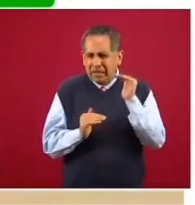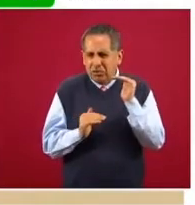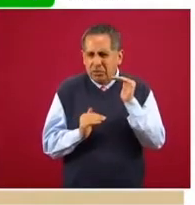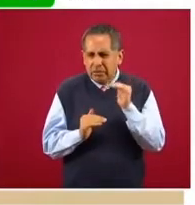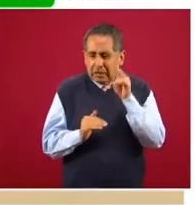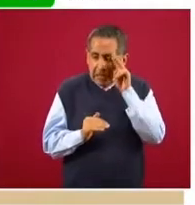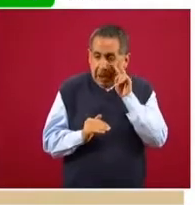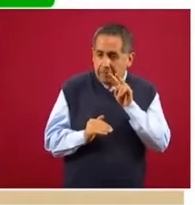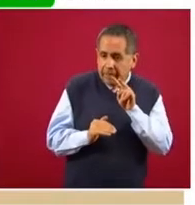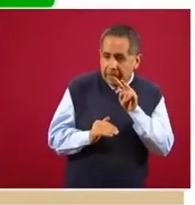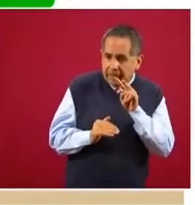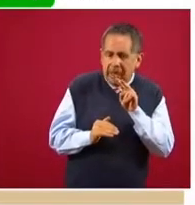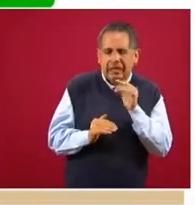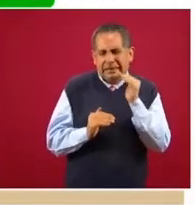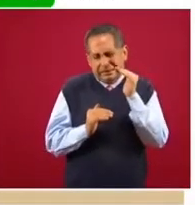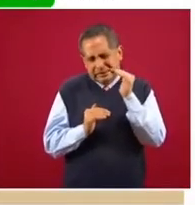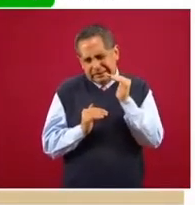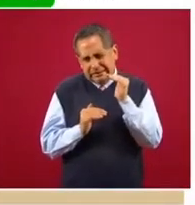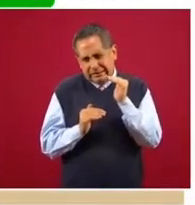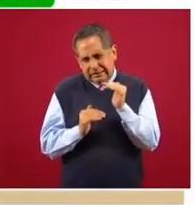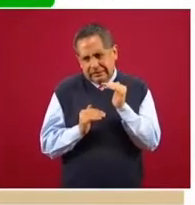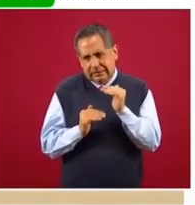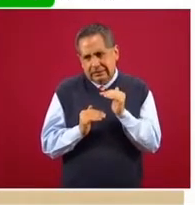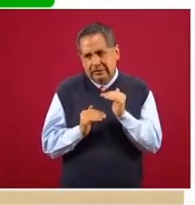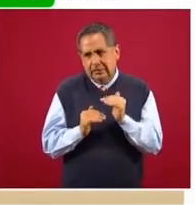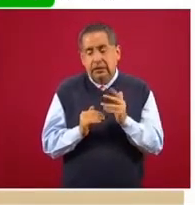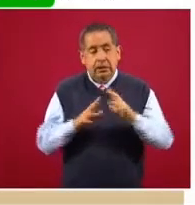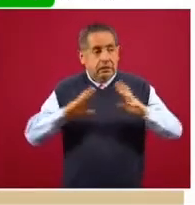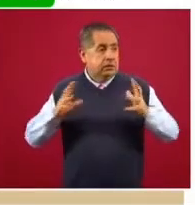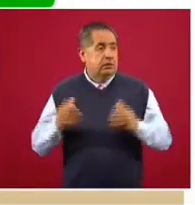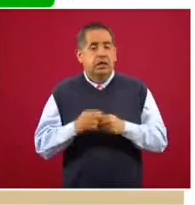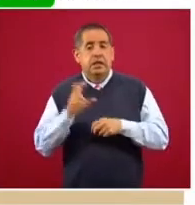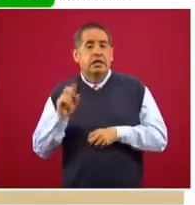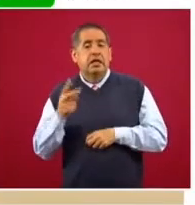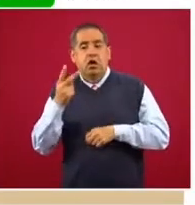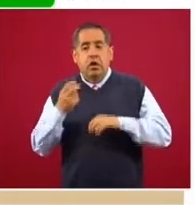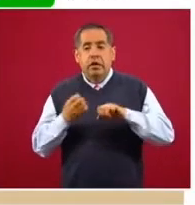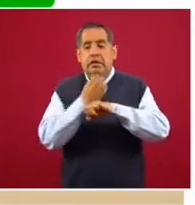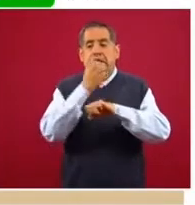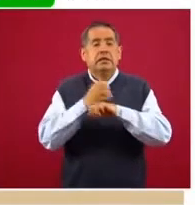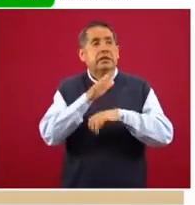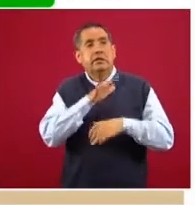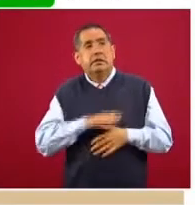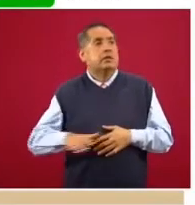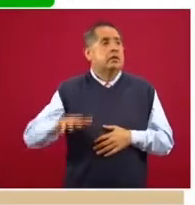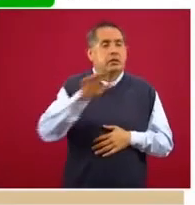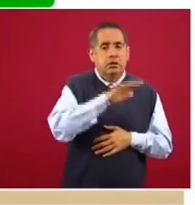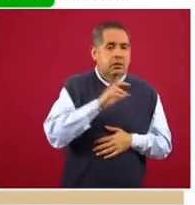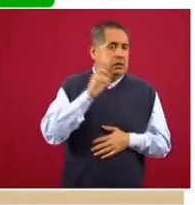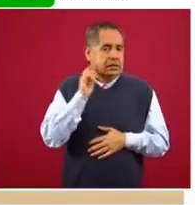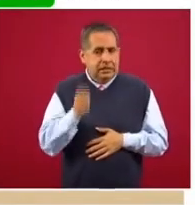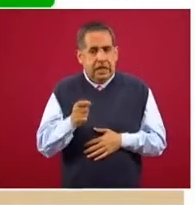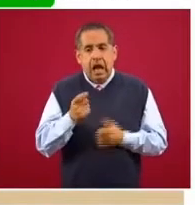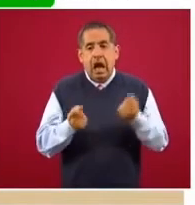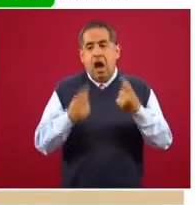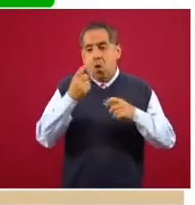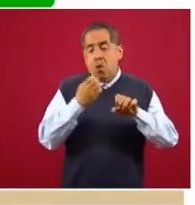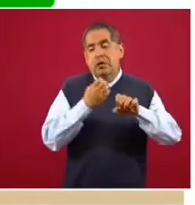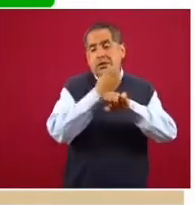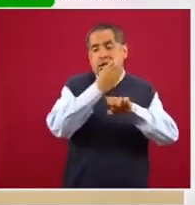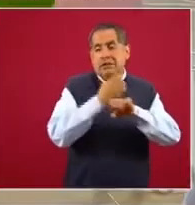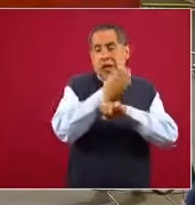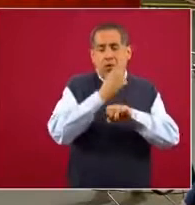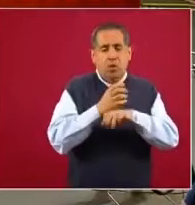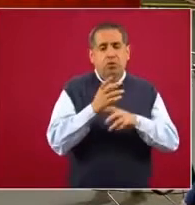gráfica viendo la sumatoria de lo que está sucediendo en las 32 entidades federativas. Por lo tanto, significa que hay entidades federativas que